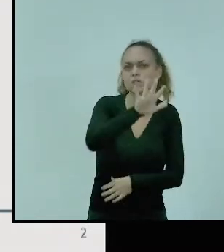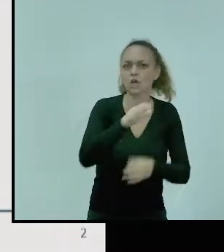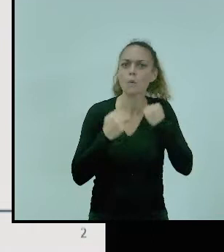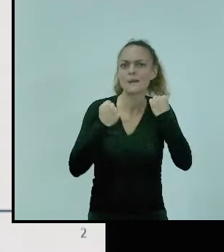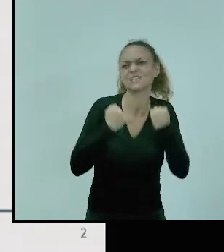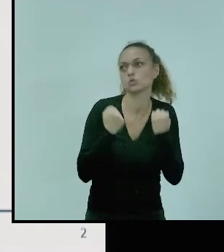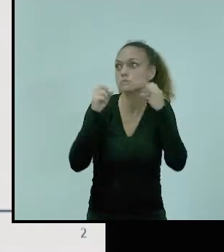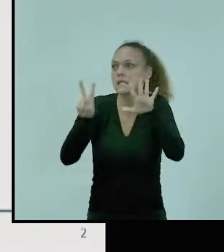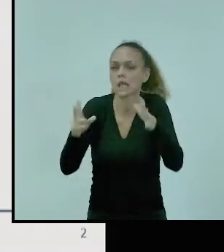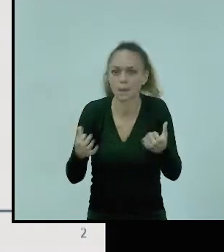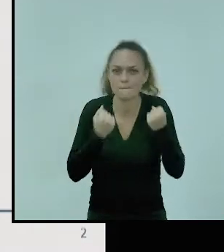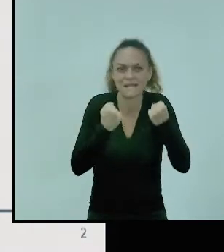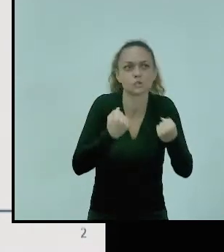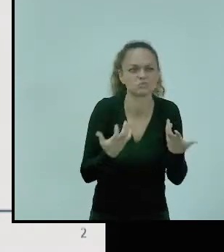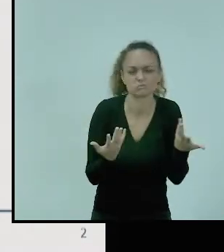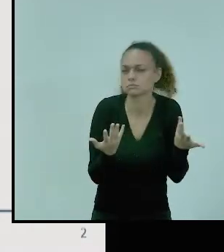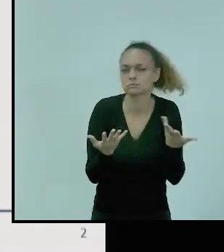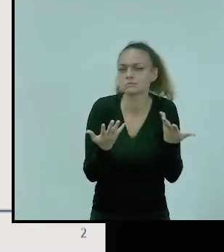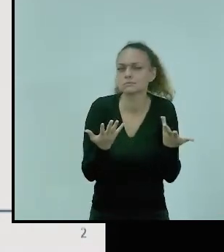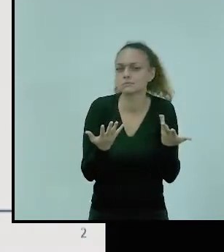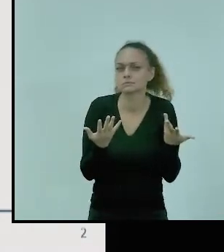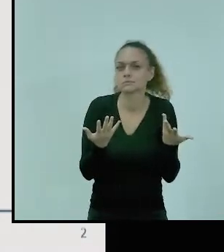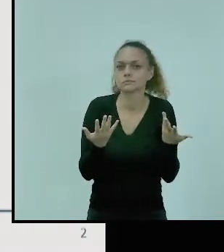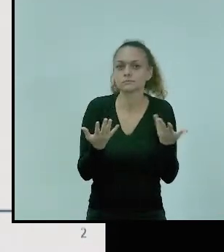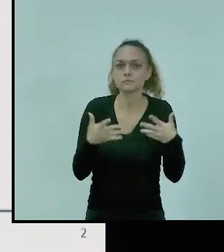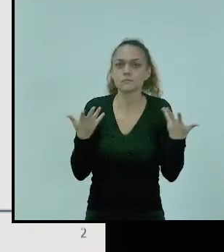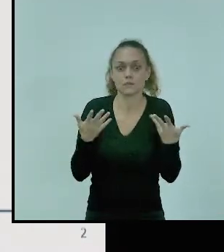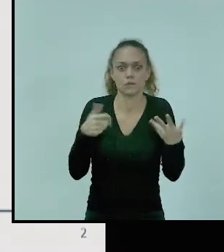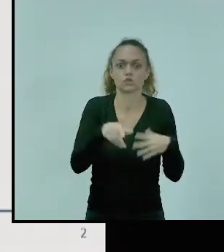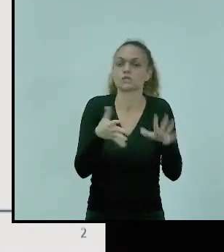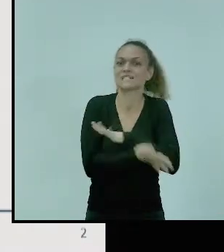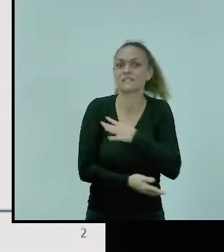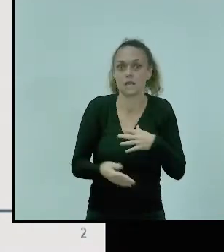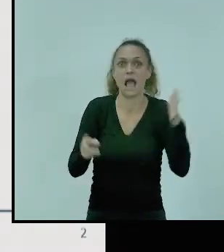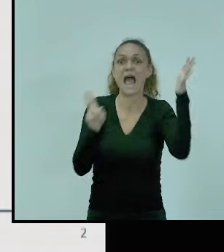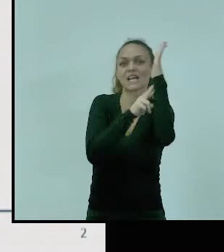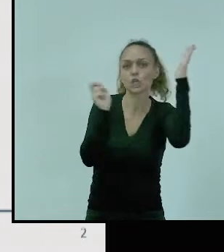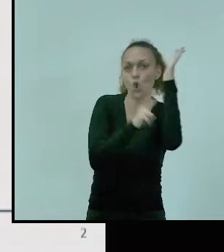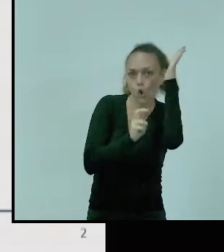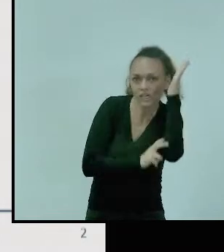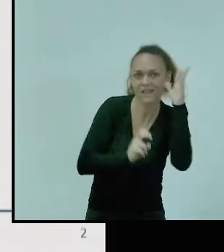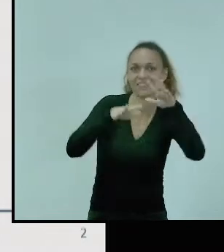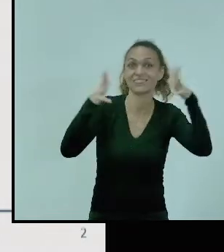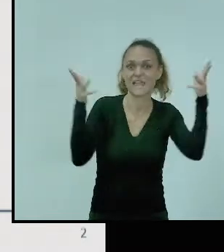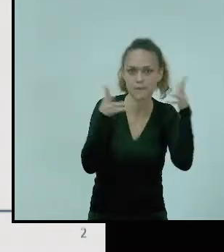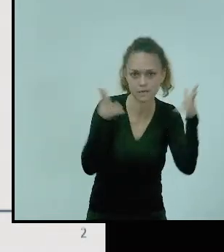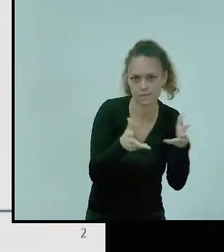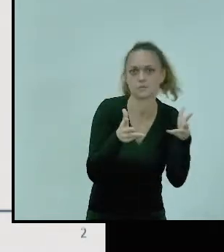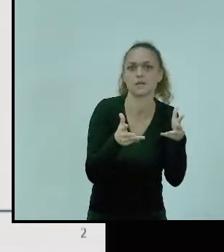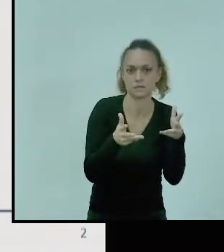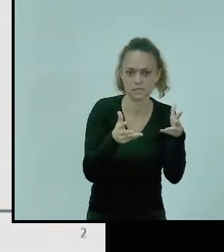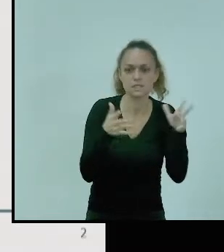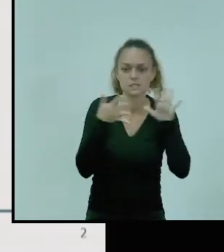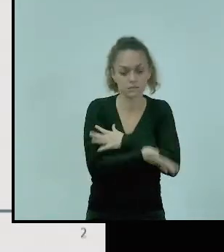magnitud la que sea. Y esto nos llevaba a la geología de emergencias. Encontramos una utilidad en el cual